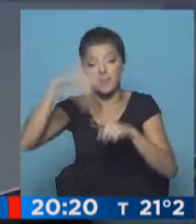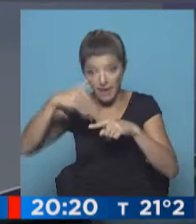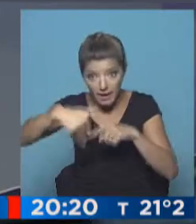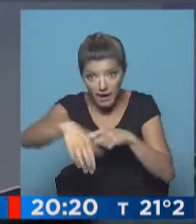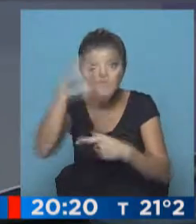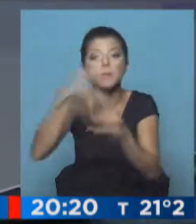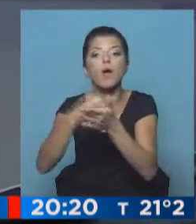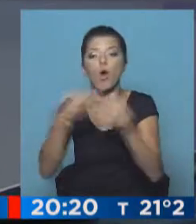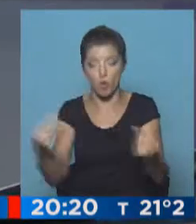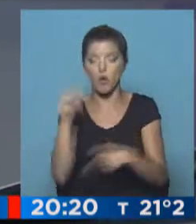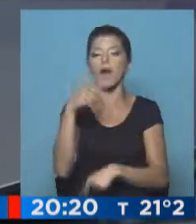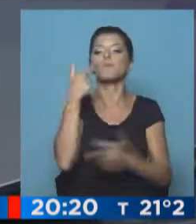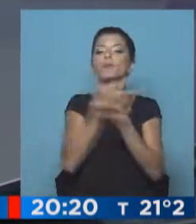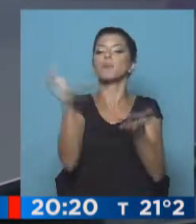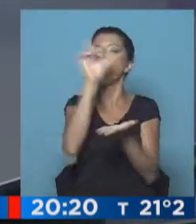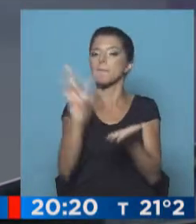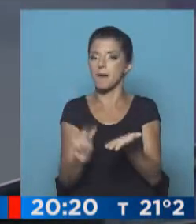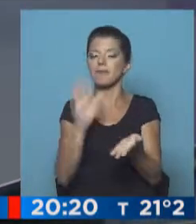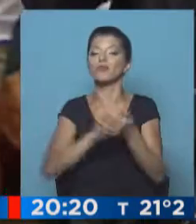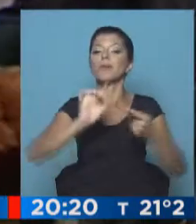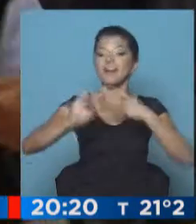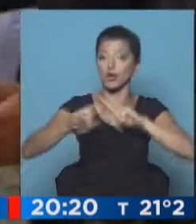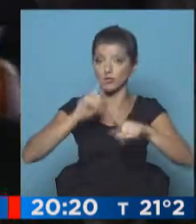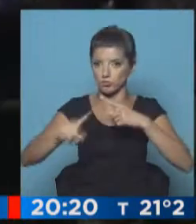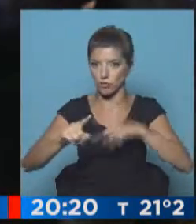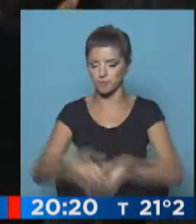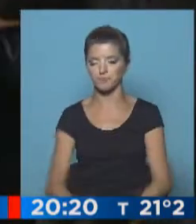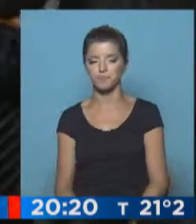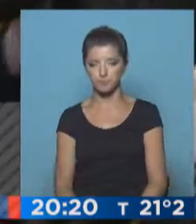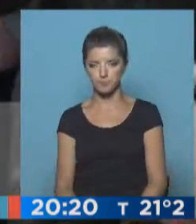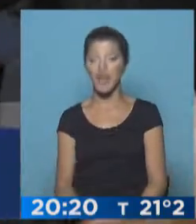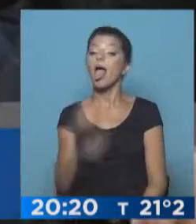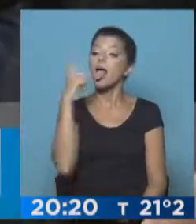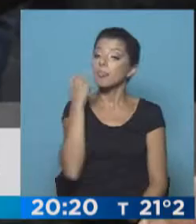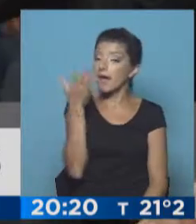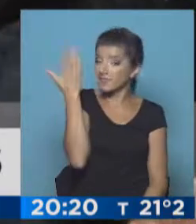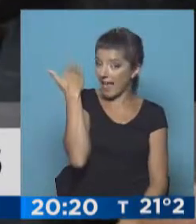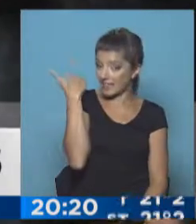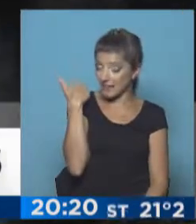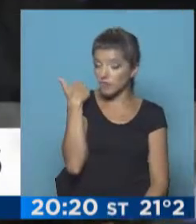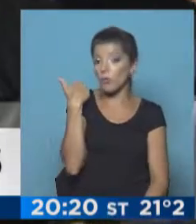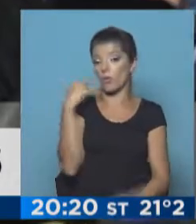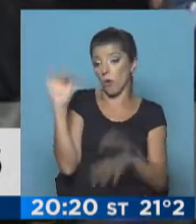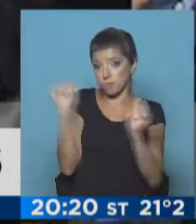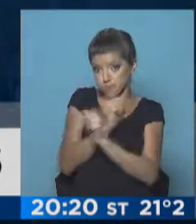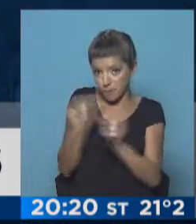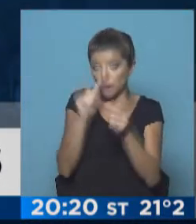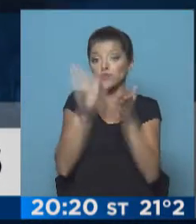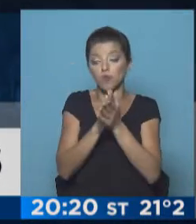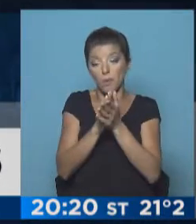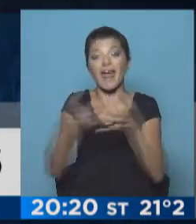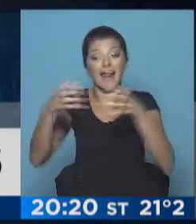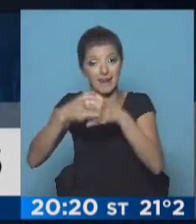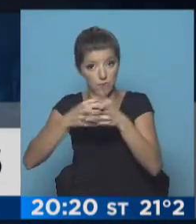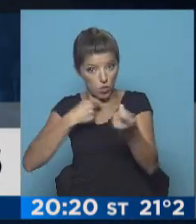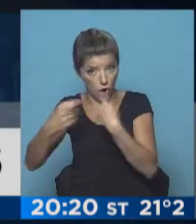un mapa sindical de la negociación paritaria. A pocos días del acuerdo en la negociación paritaria del gremio de comercio, con